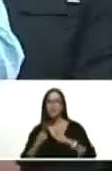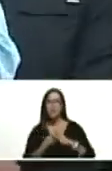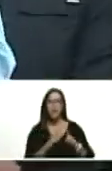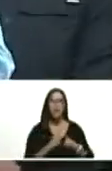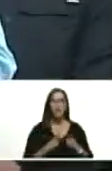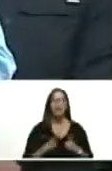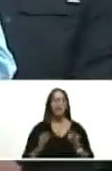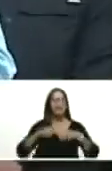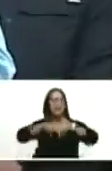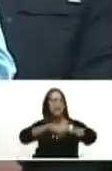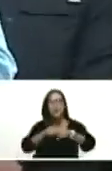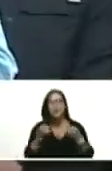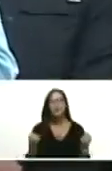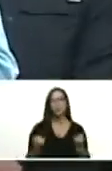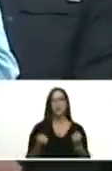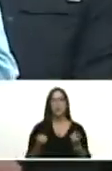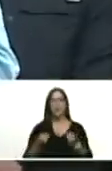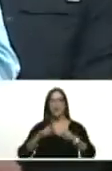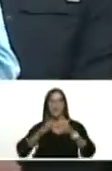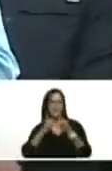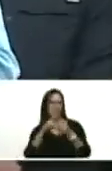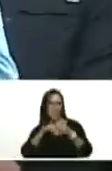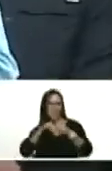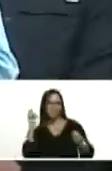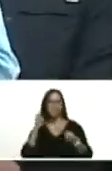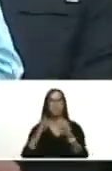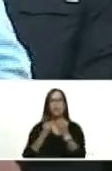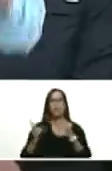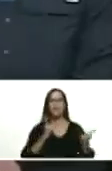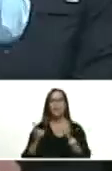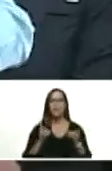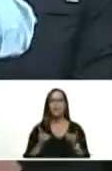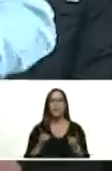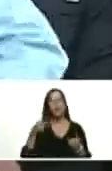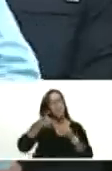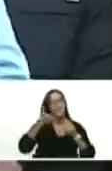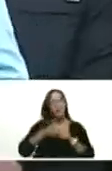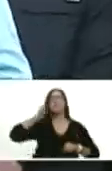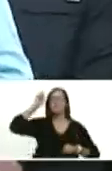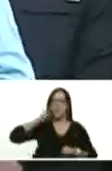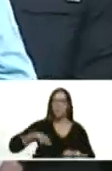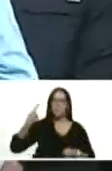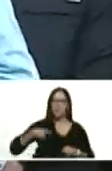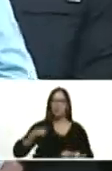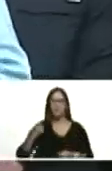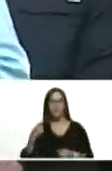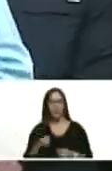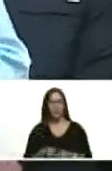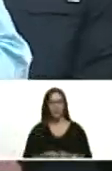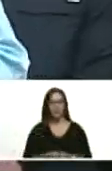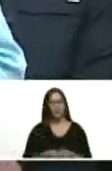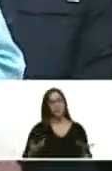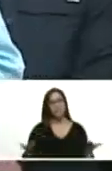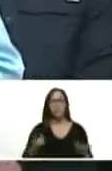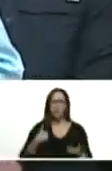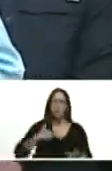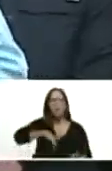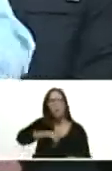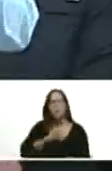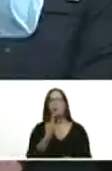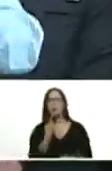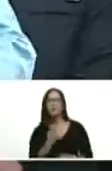de ruptura de la dependencia con el chorro petrolero, también hoy lo tenemos. Así que yo les puedo